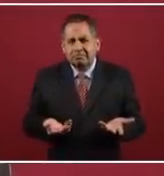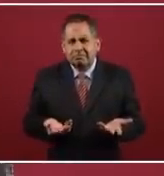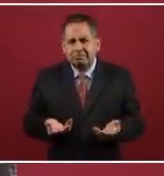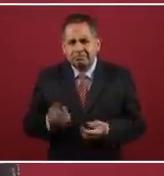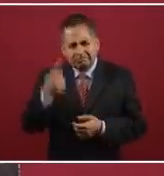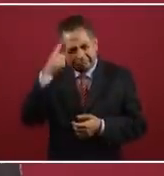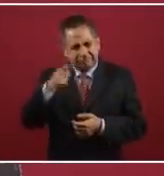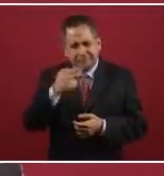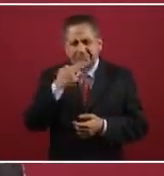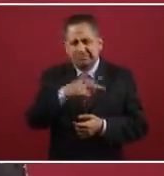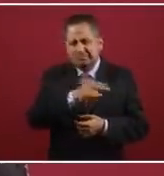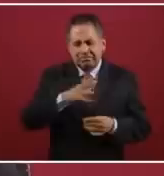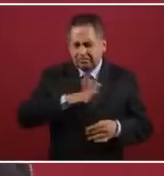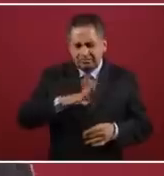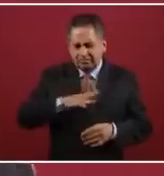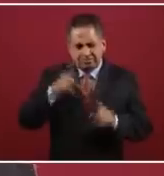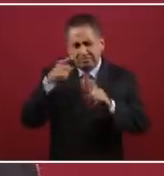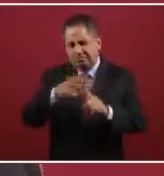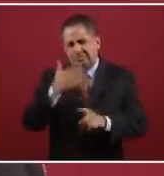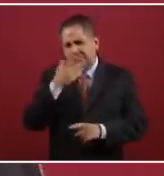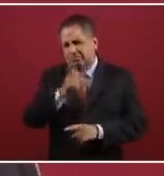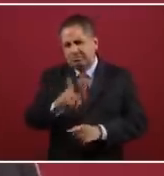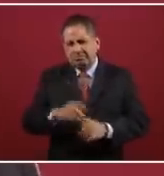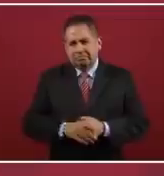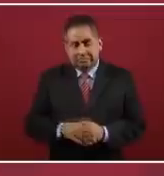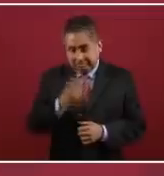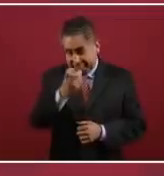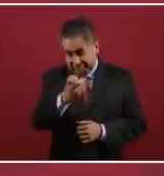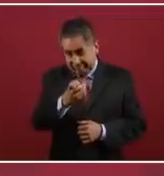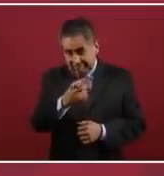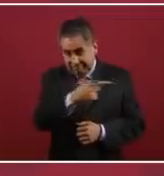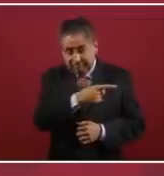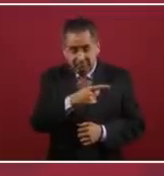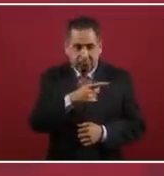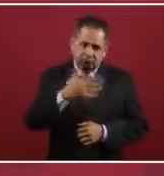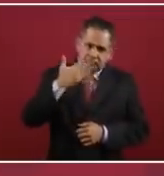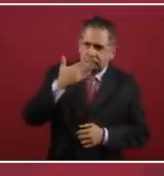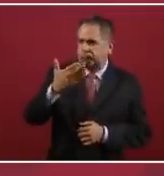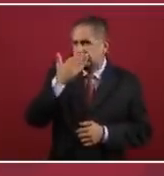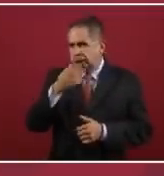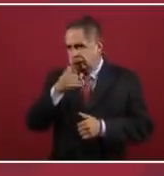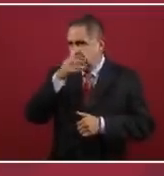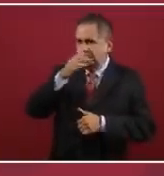pues no tiene ningún propósito. Eso no es ser revolucionario,